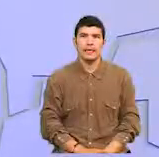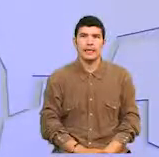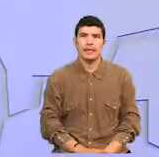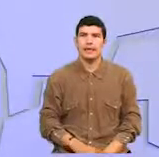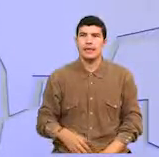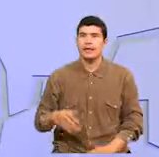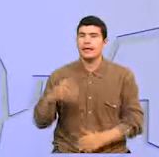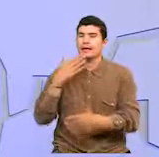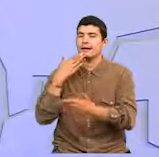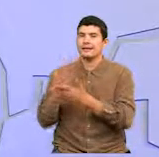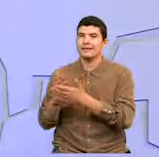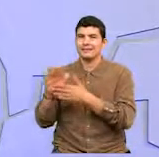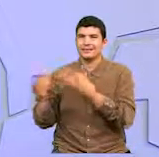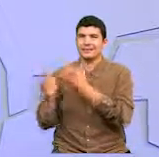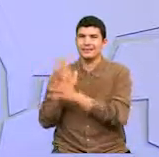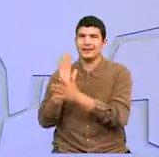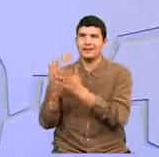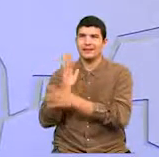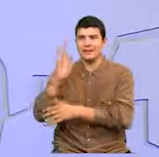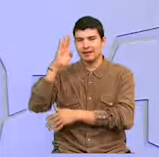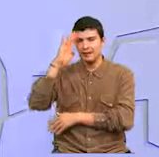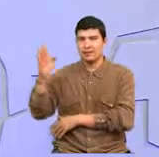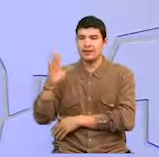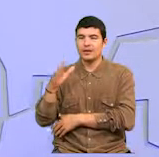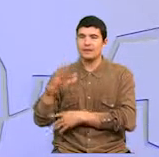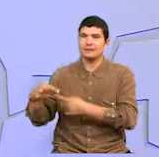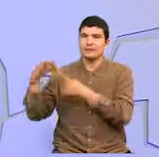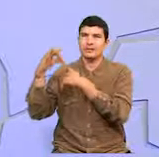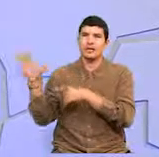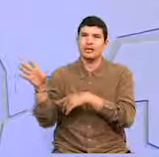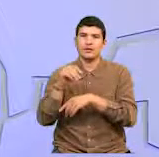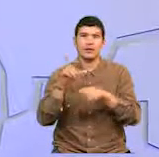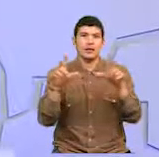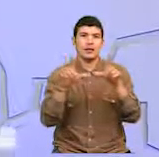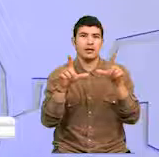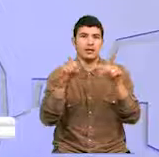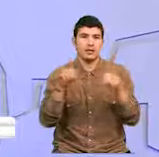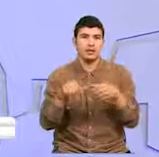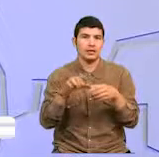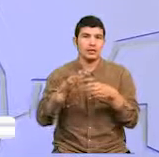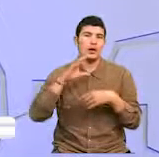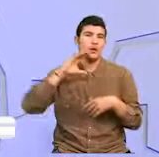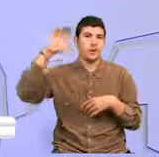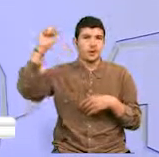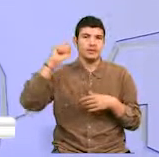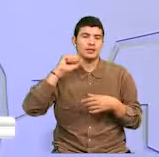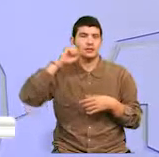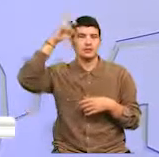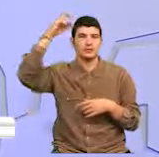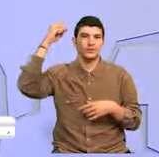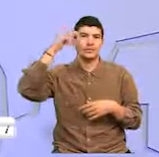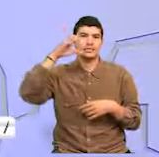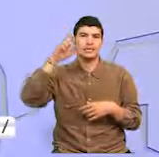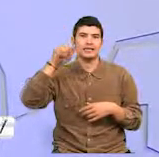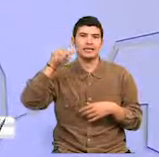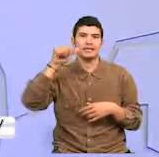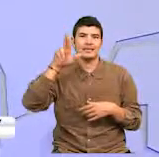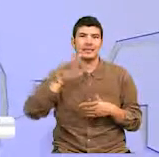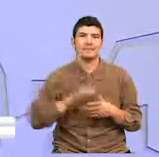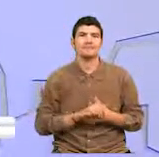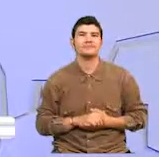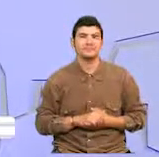Raúl Rolando, a usted muchísimas gracias y un saludo muy especial a todos nuestros televidentes en la provincia de Ocaña, el sur del Cesar. Pues